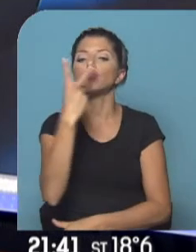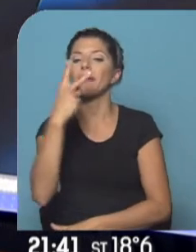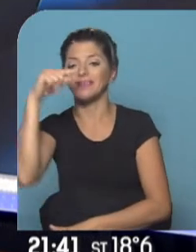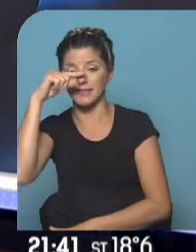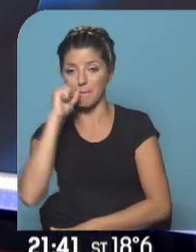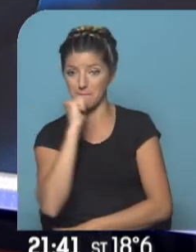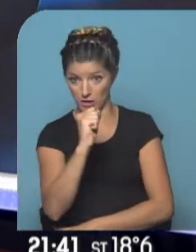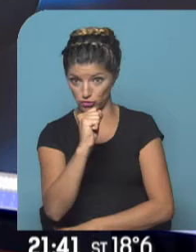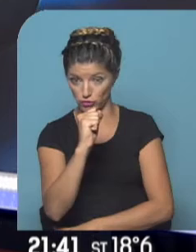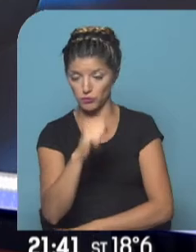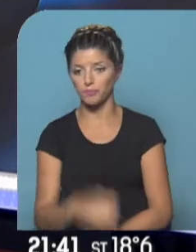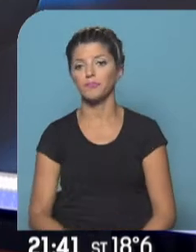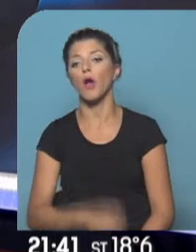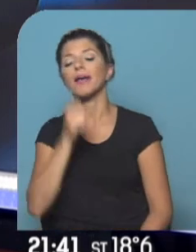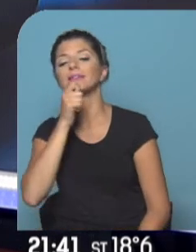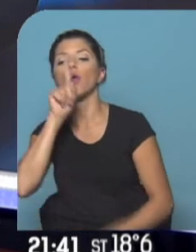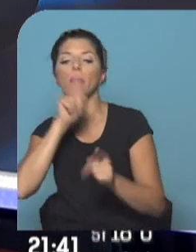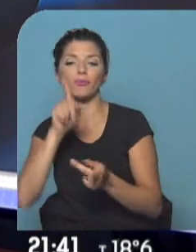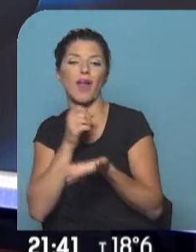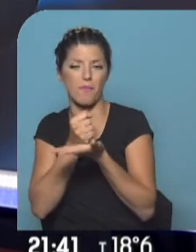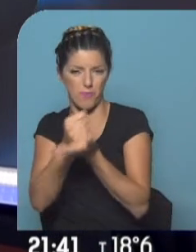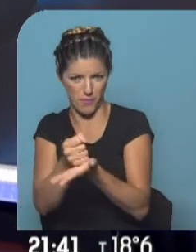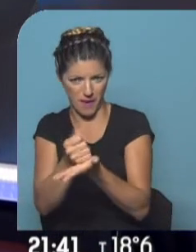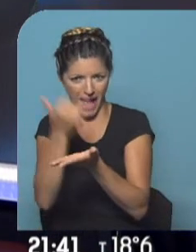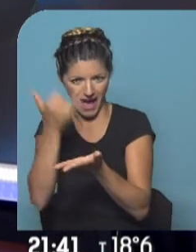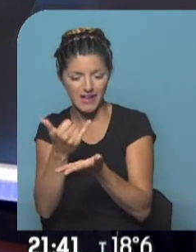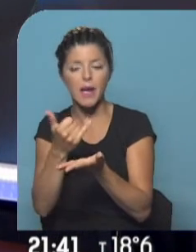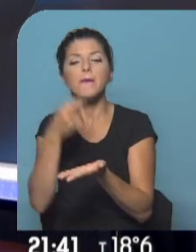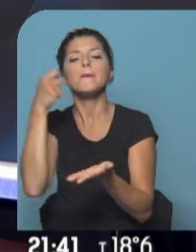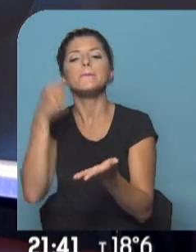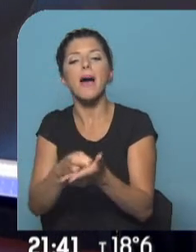pesos. Y aquellos que son beneficiarios de tarifa social van a pagar